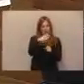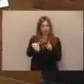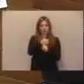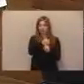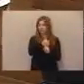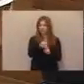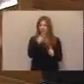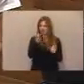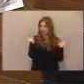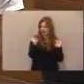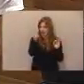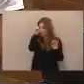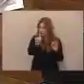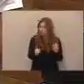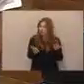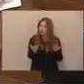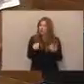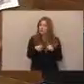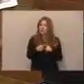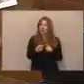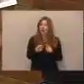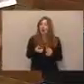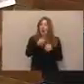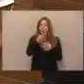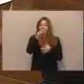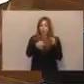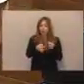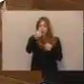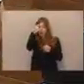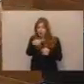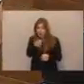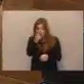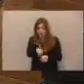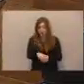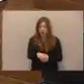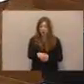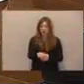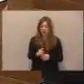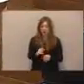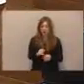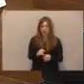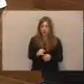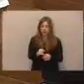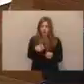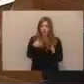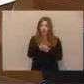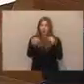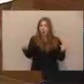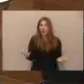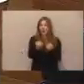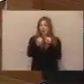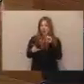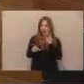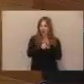manera temeraria y con nulo soporte jurídico, a sabiendas, está emprendiéndose una acción legal